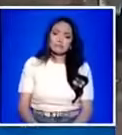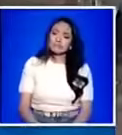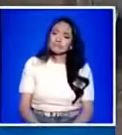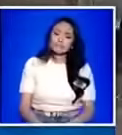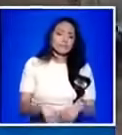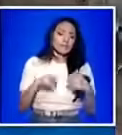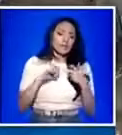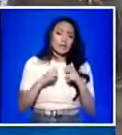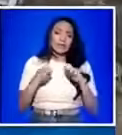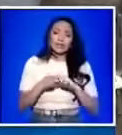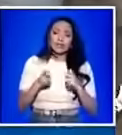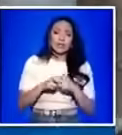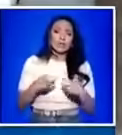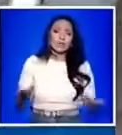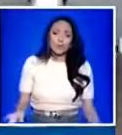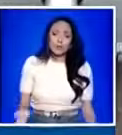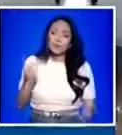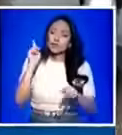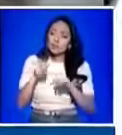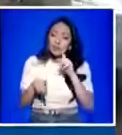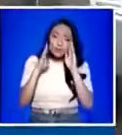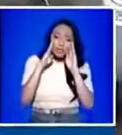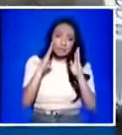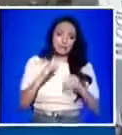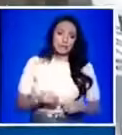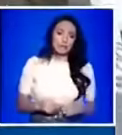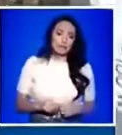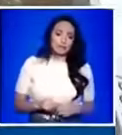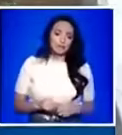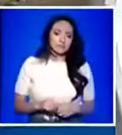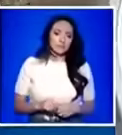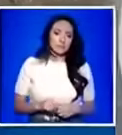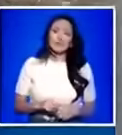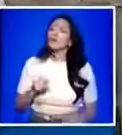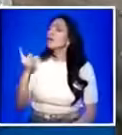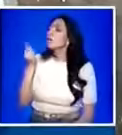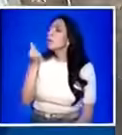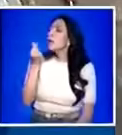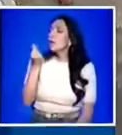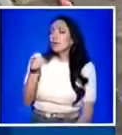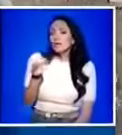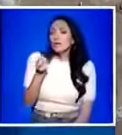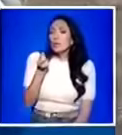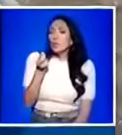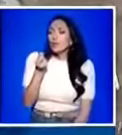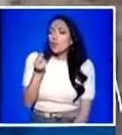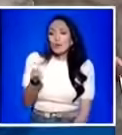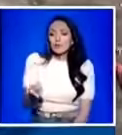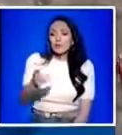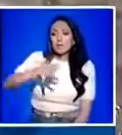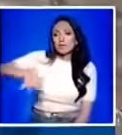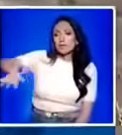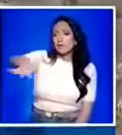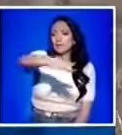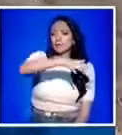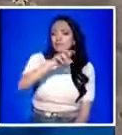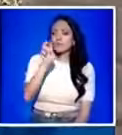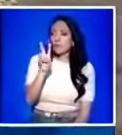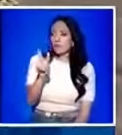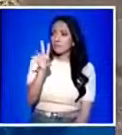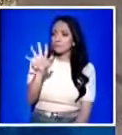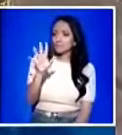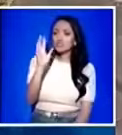nos restan las posibilidades de seguir atendiendo. ¿Cuánto se invierte, por ejemplo, aquí en este parque, solo en estas